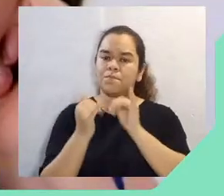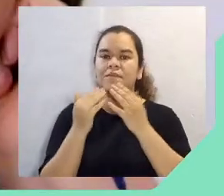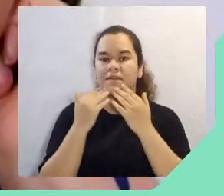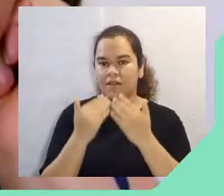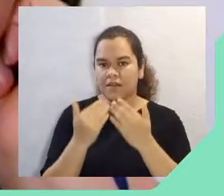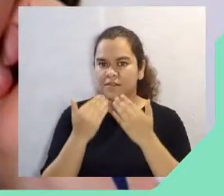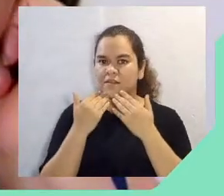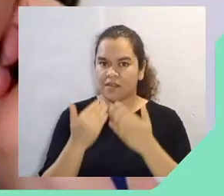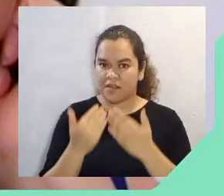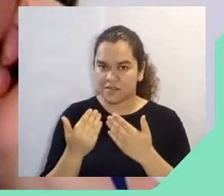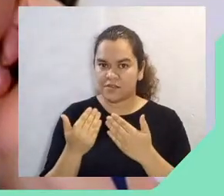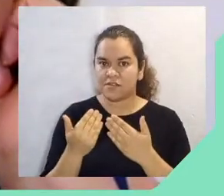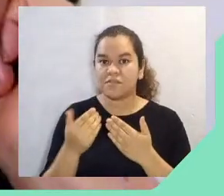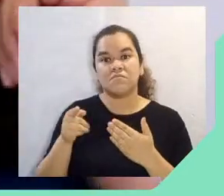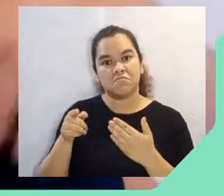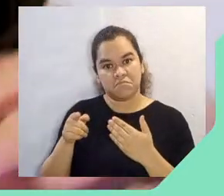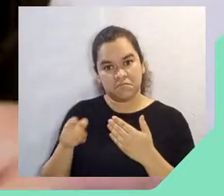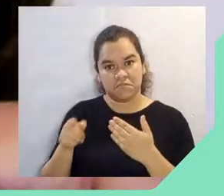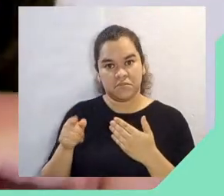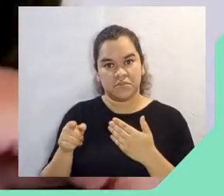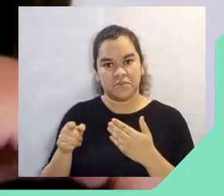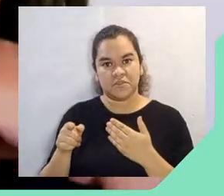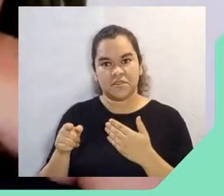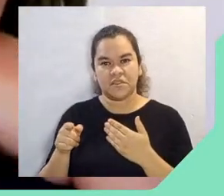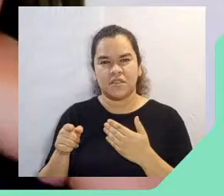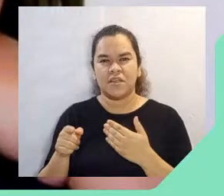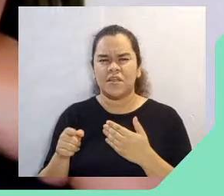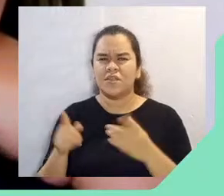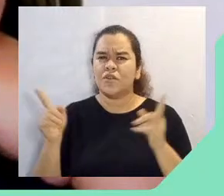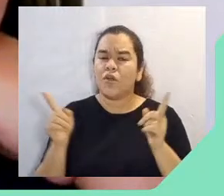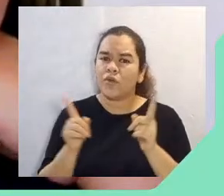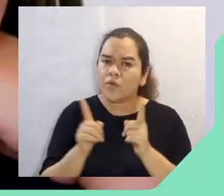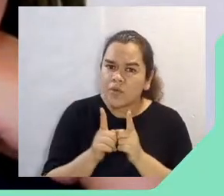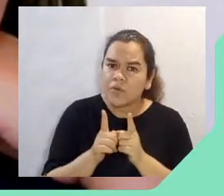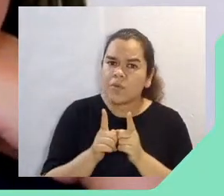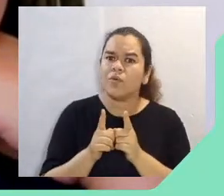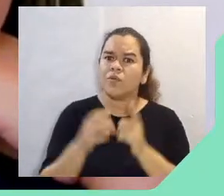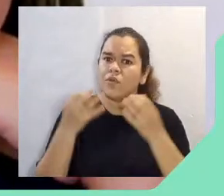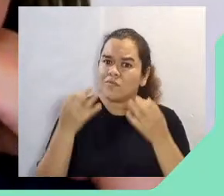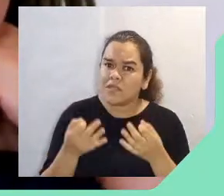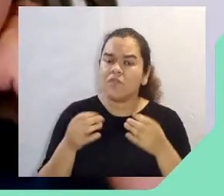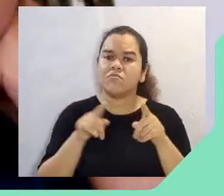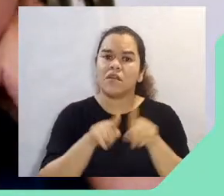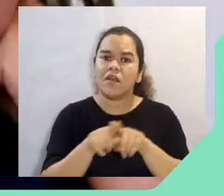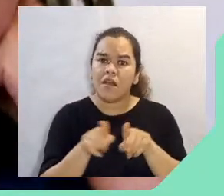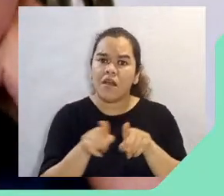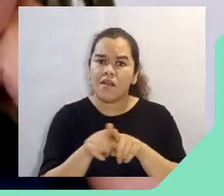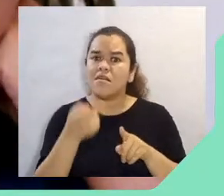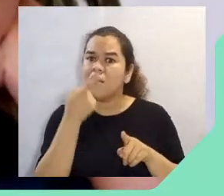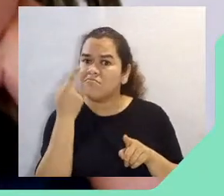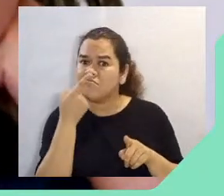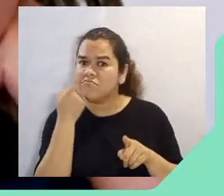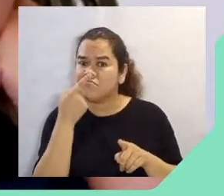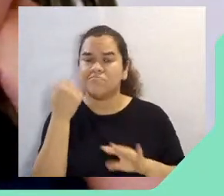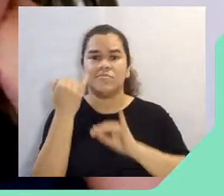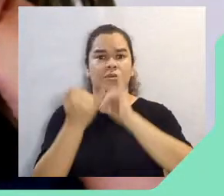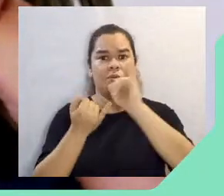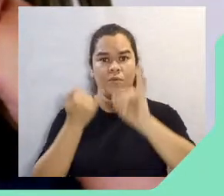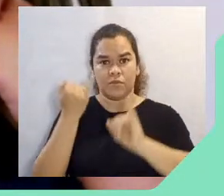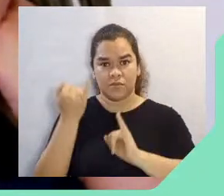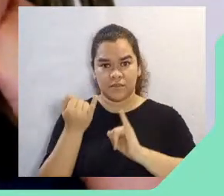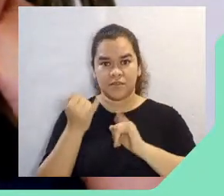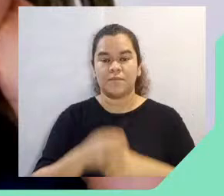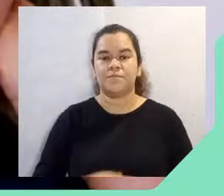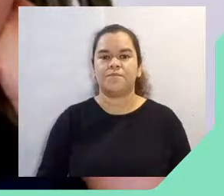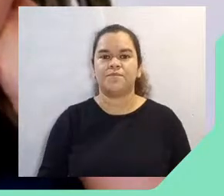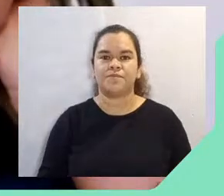gracias por lo conciso y lo breve de la explicación y lo interesante de todo lo que nos contaron. Vamos